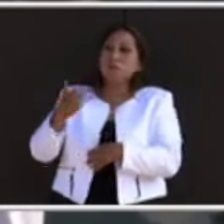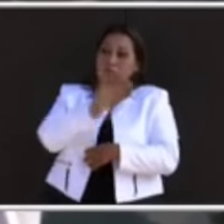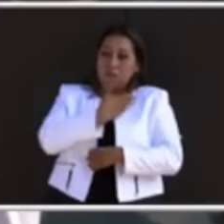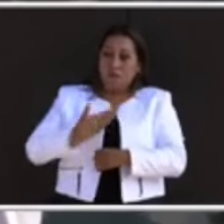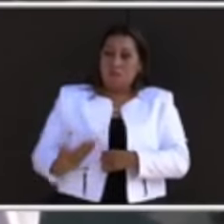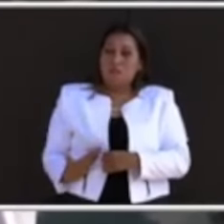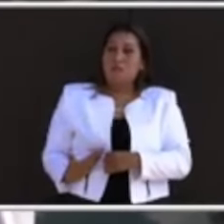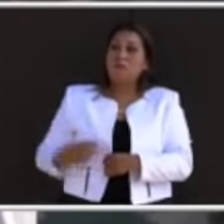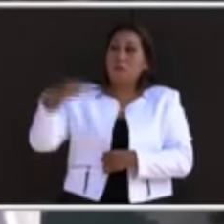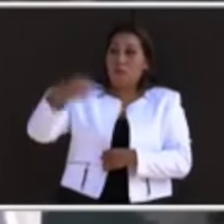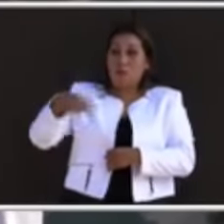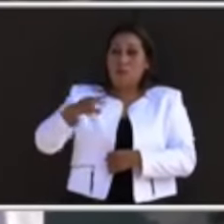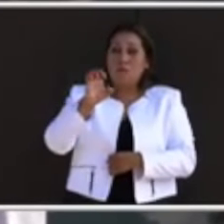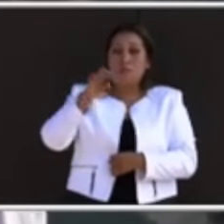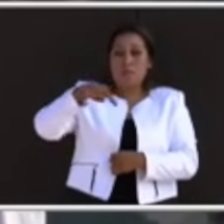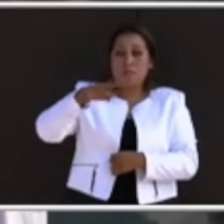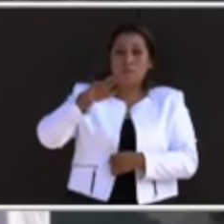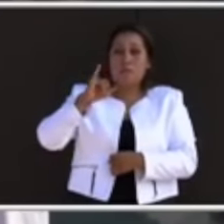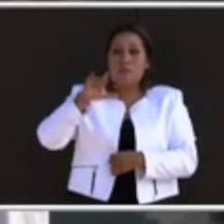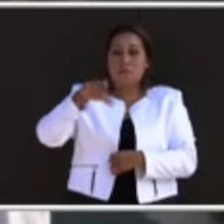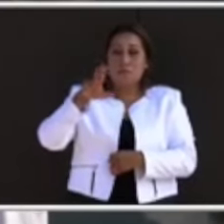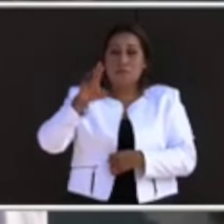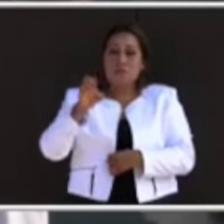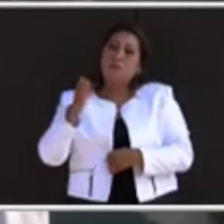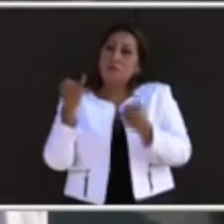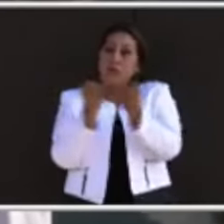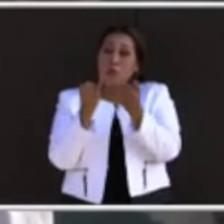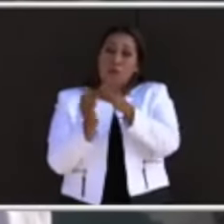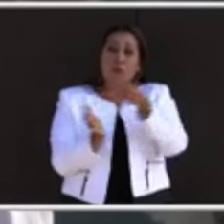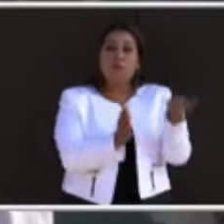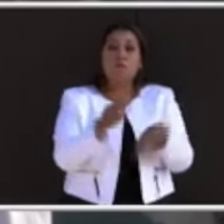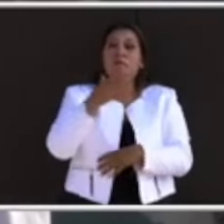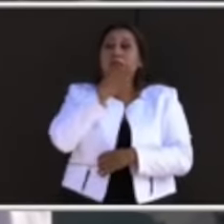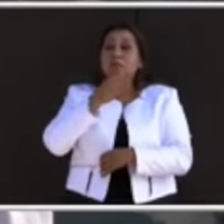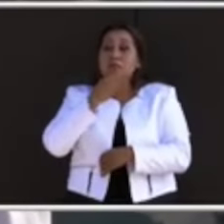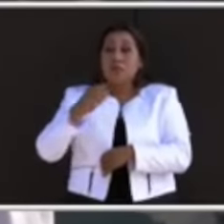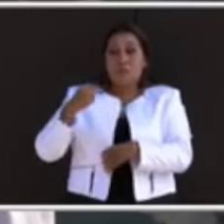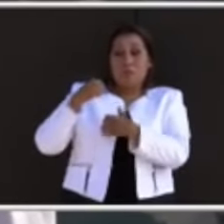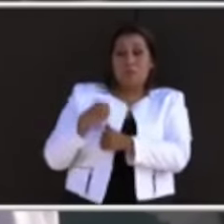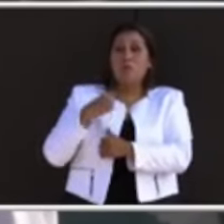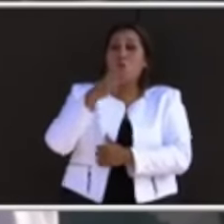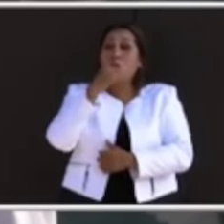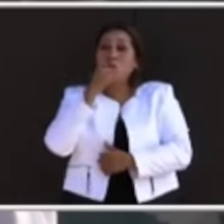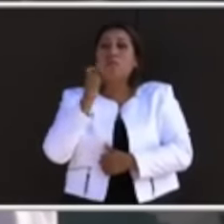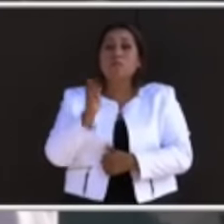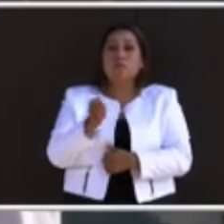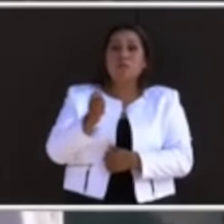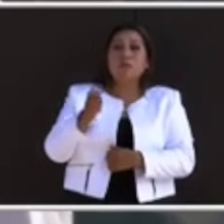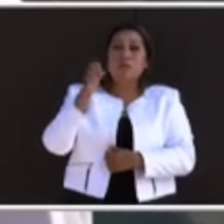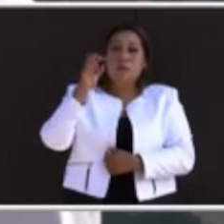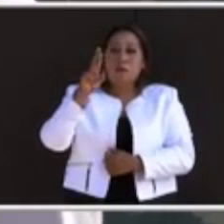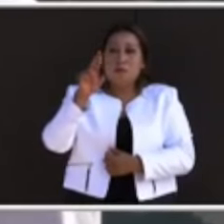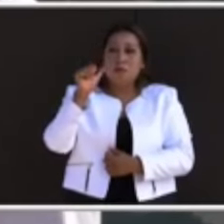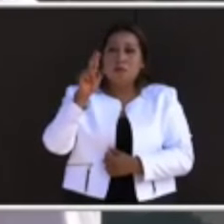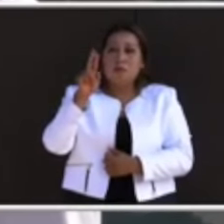presidente Enrique Peña Nieto y al Procurador General de la República, Raúl Cervantes, por haber cumplido su palabra y